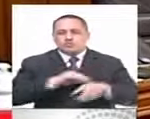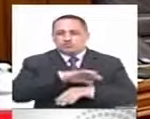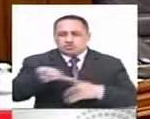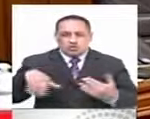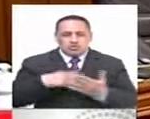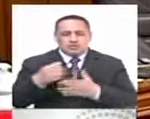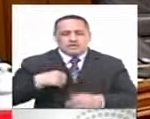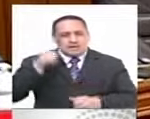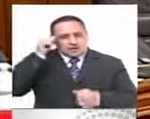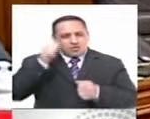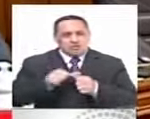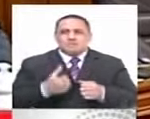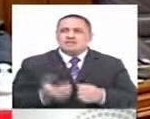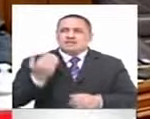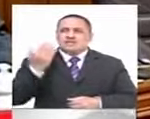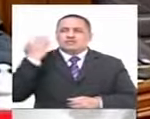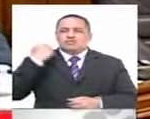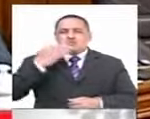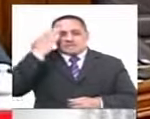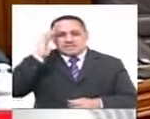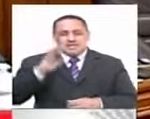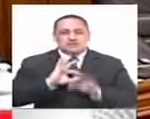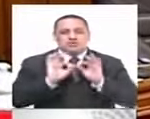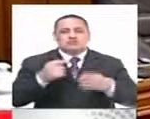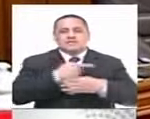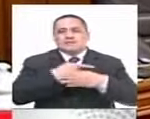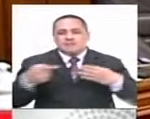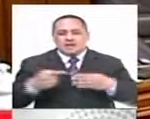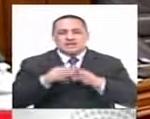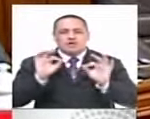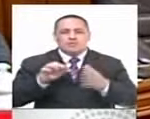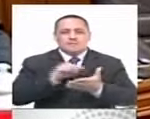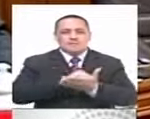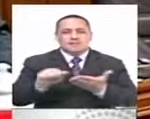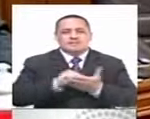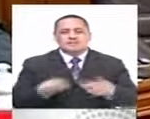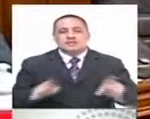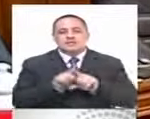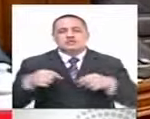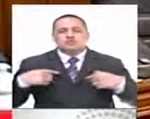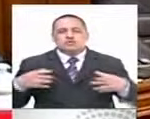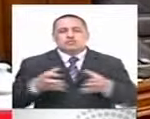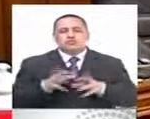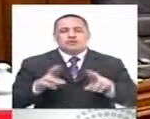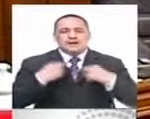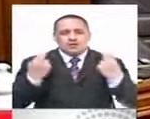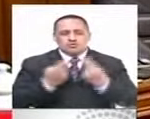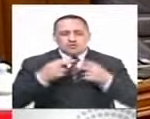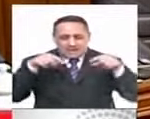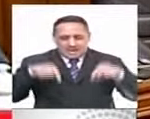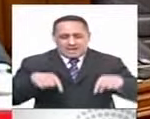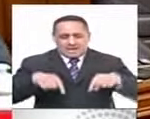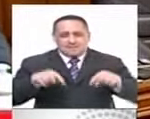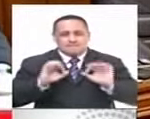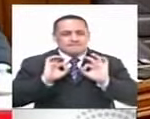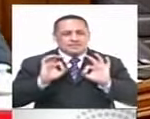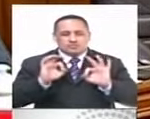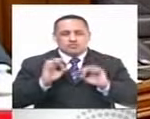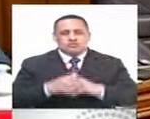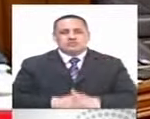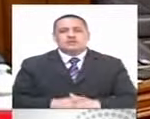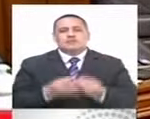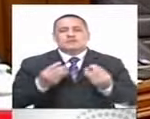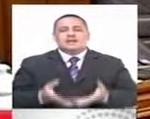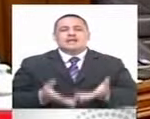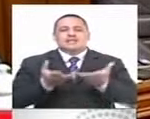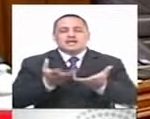recordar hace cuántos días o cuántas semanas o meses, hemos estado reunidos en esta misma sala para dar el